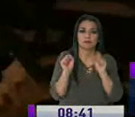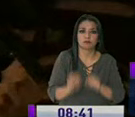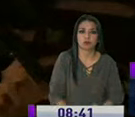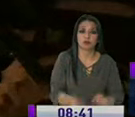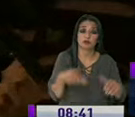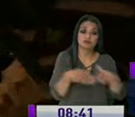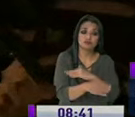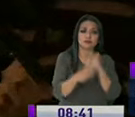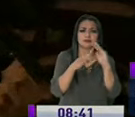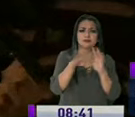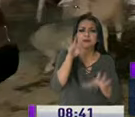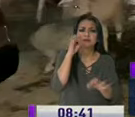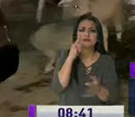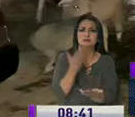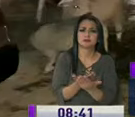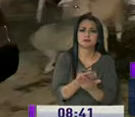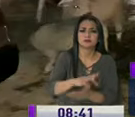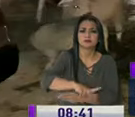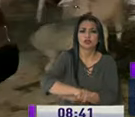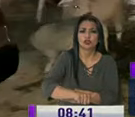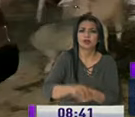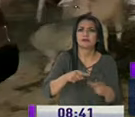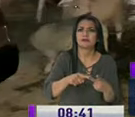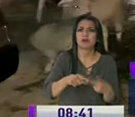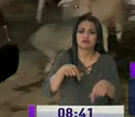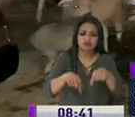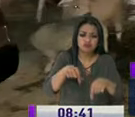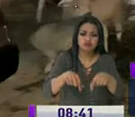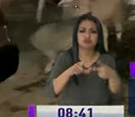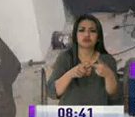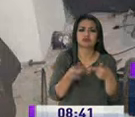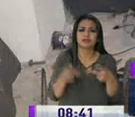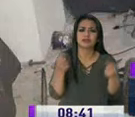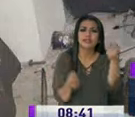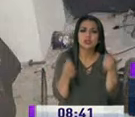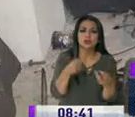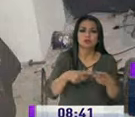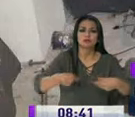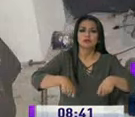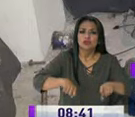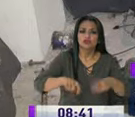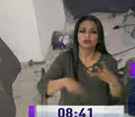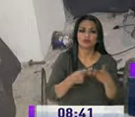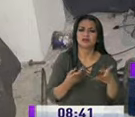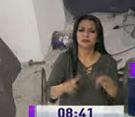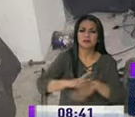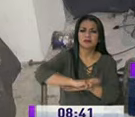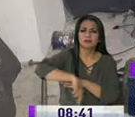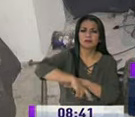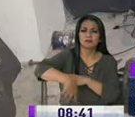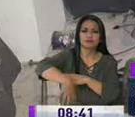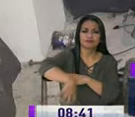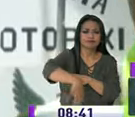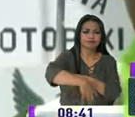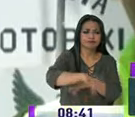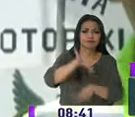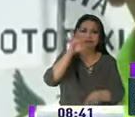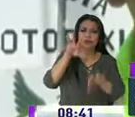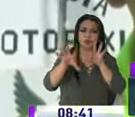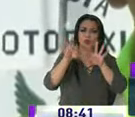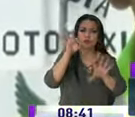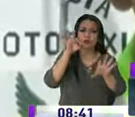vengan y acudan. Por favor, pedimos a Emma. Bueno, sí, la denuncia es evidente. Ustedes pueden ver la